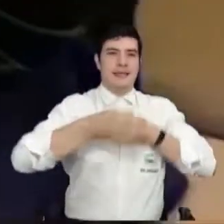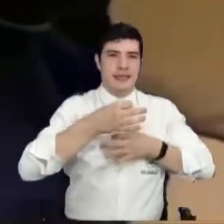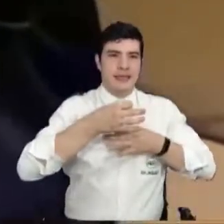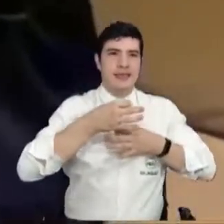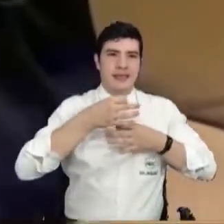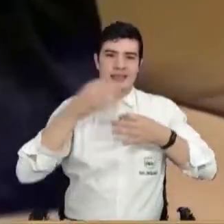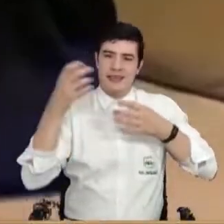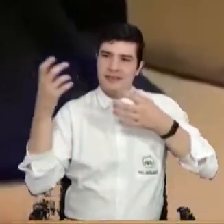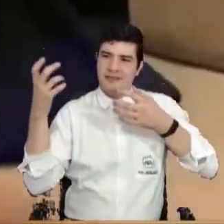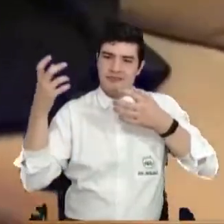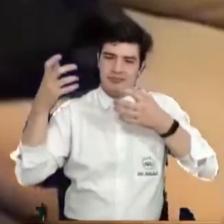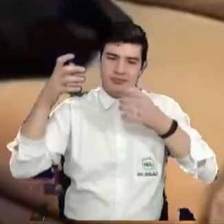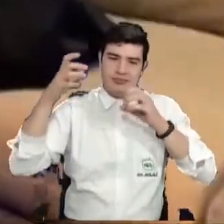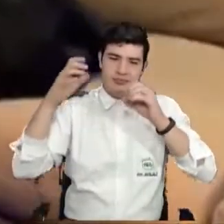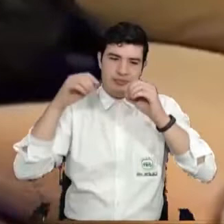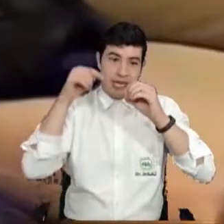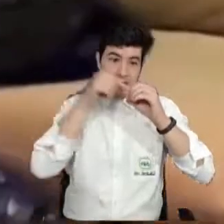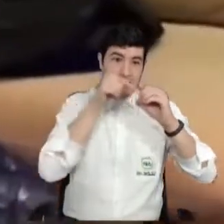alguna manera